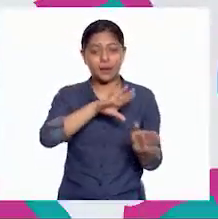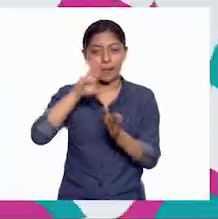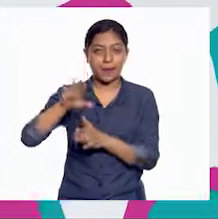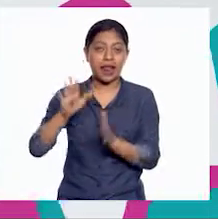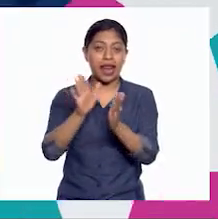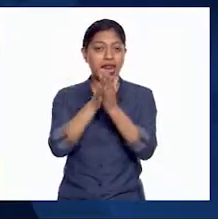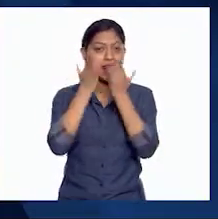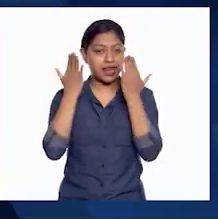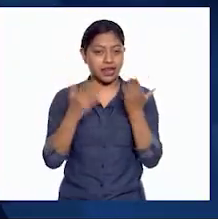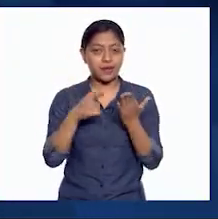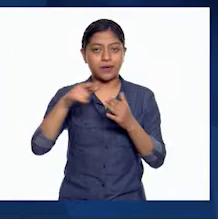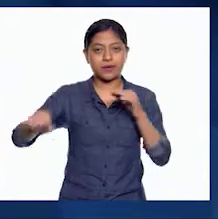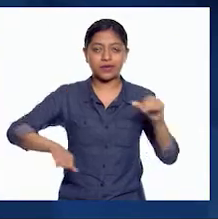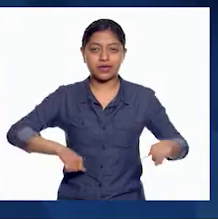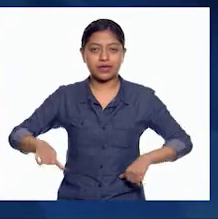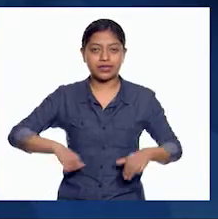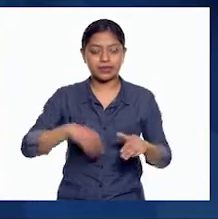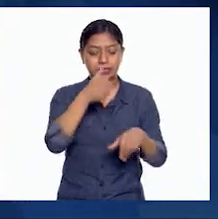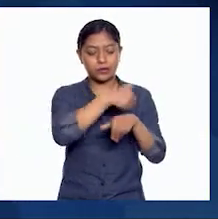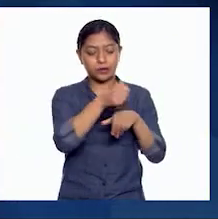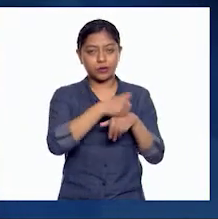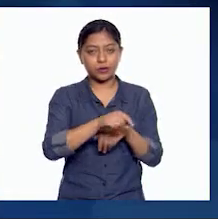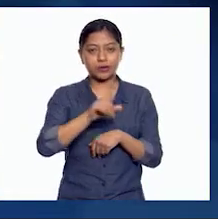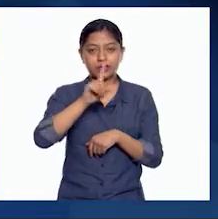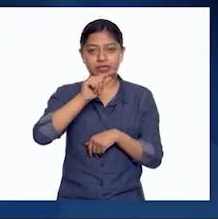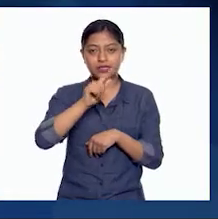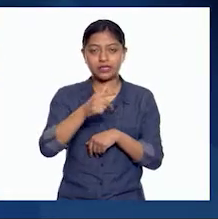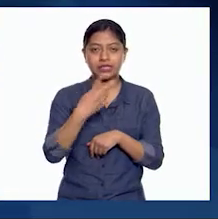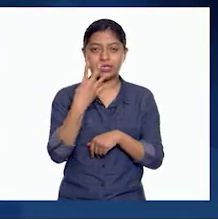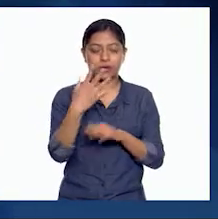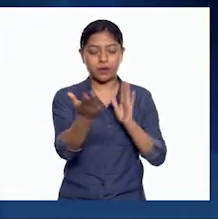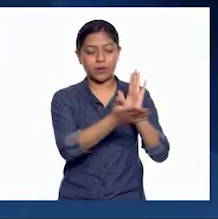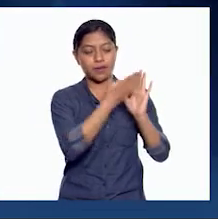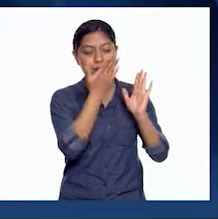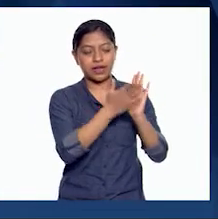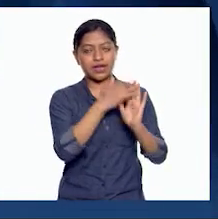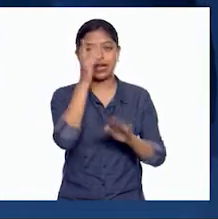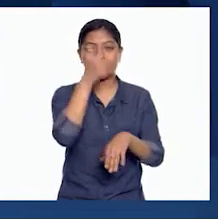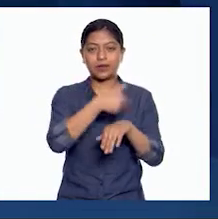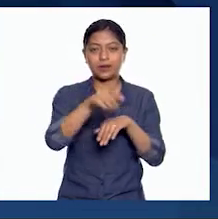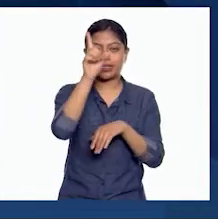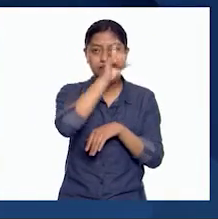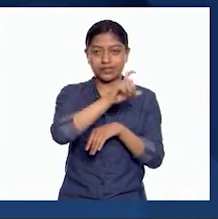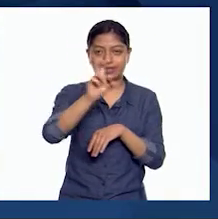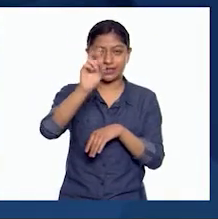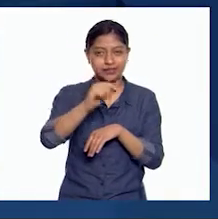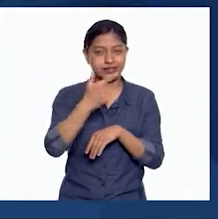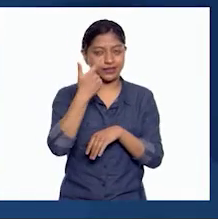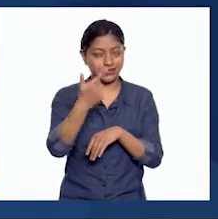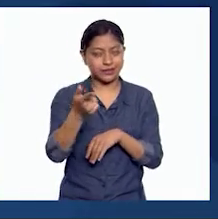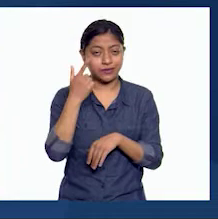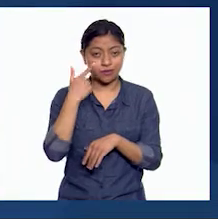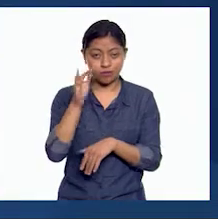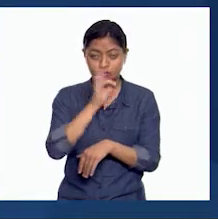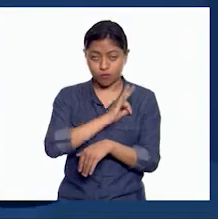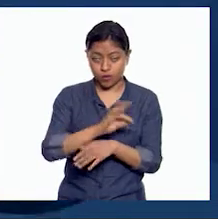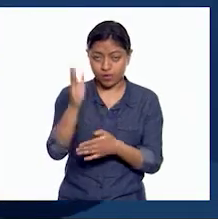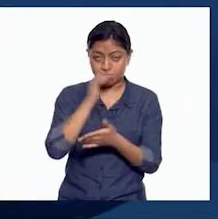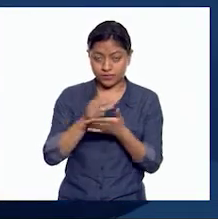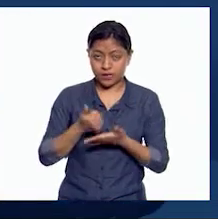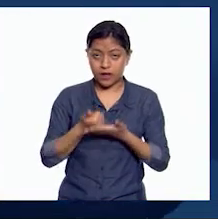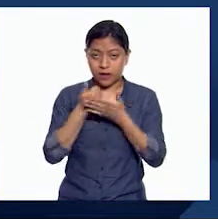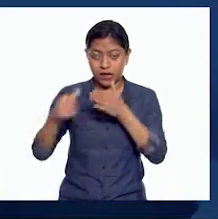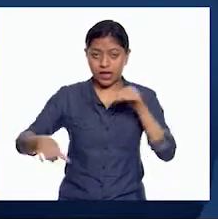texto. Desafío 74, página 137. María, por favor, ¿me puedes ayudar a leer el